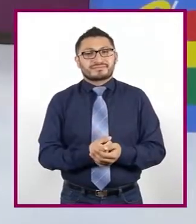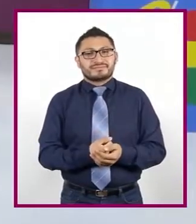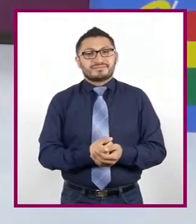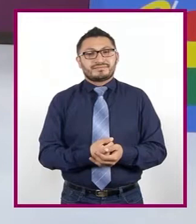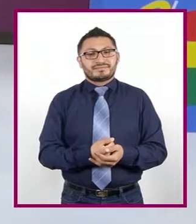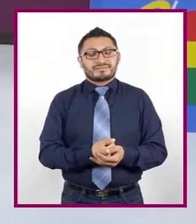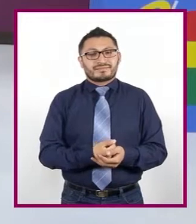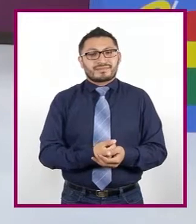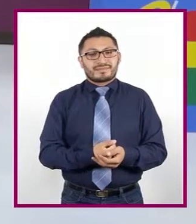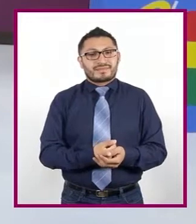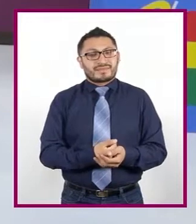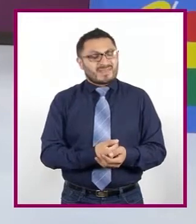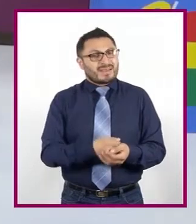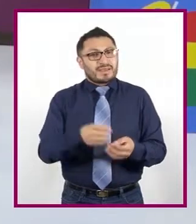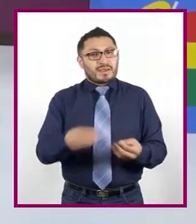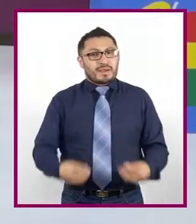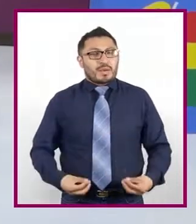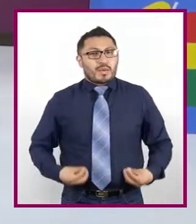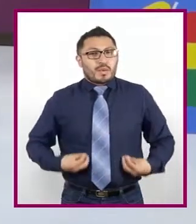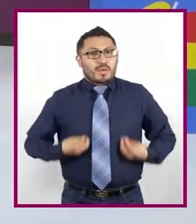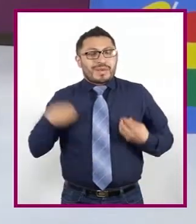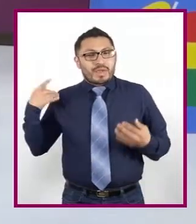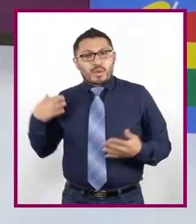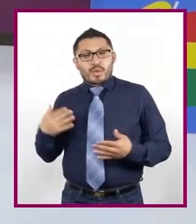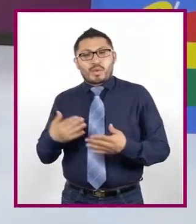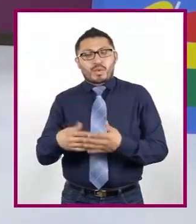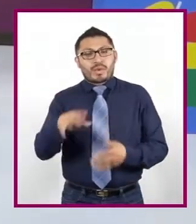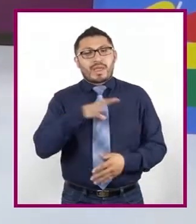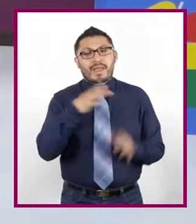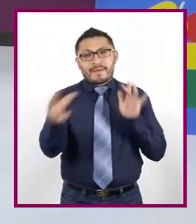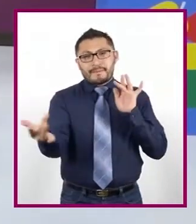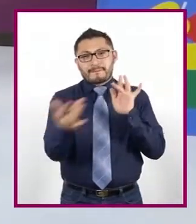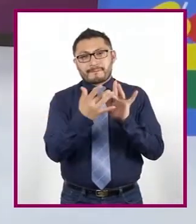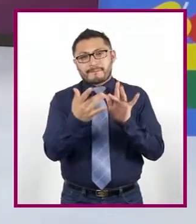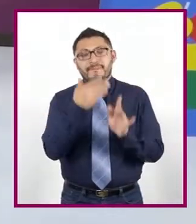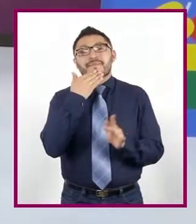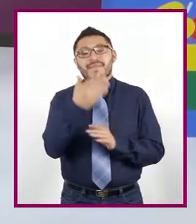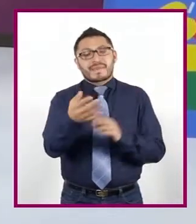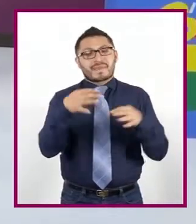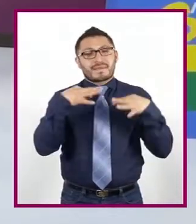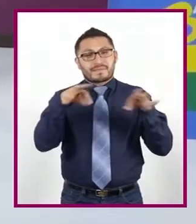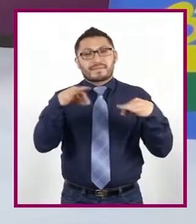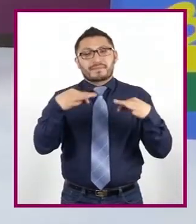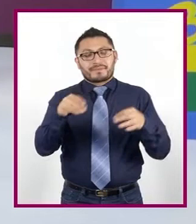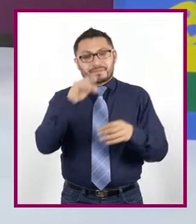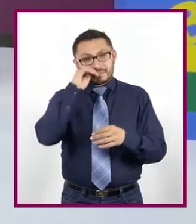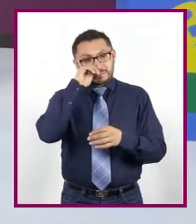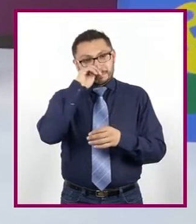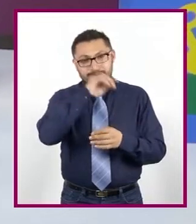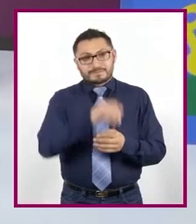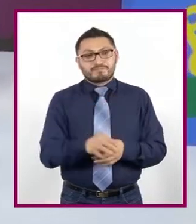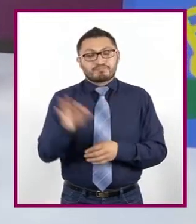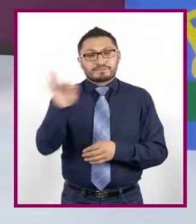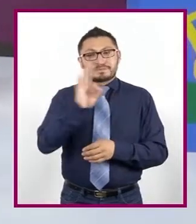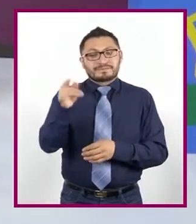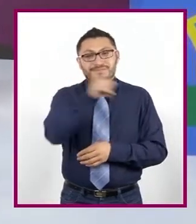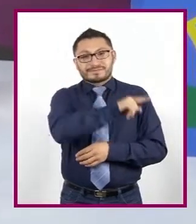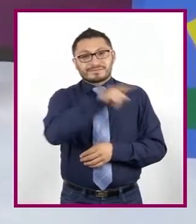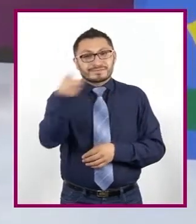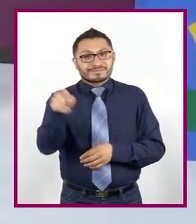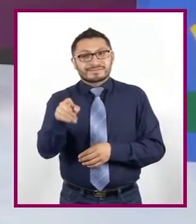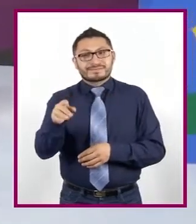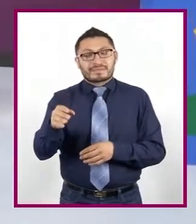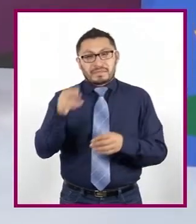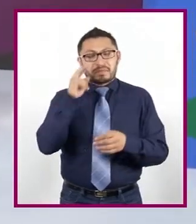lo largo de nuestras vidas hemos tenido contacto directo con este tipo de documentos. Tal vez ustedes, si